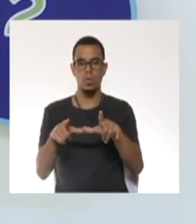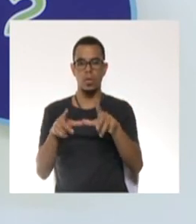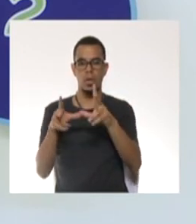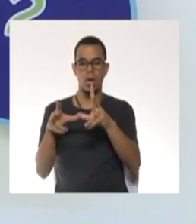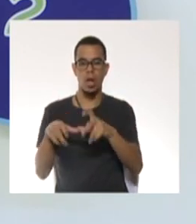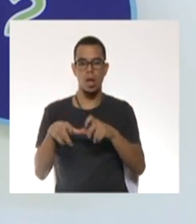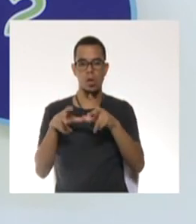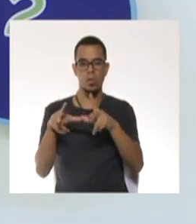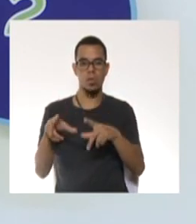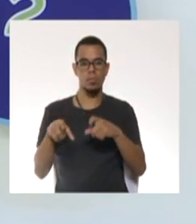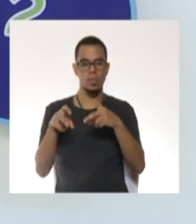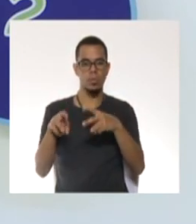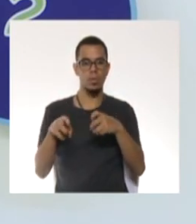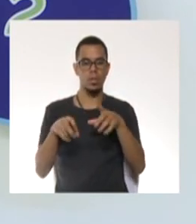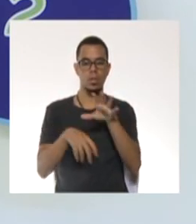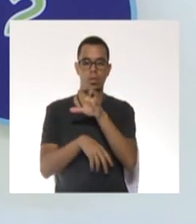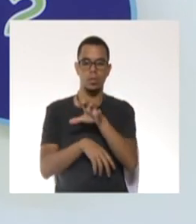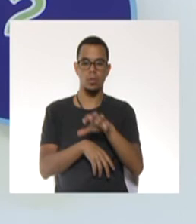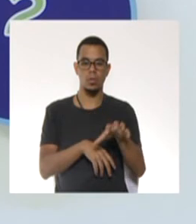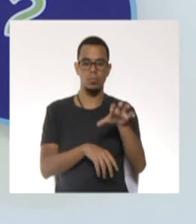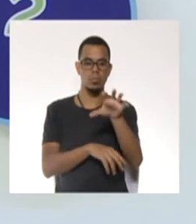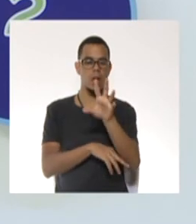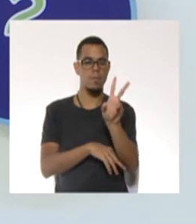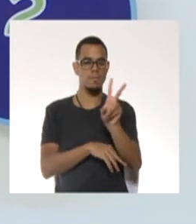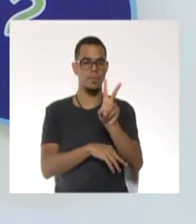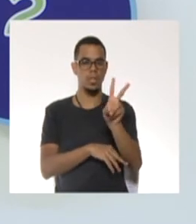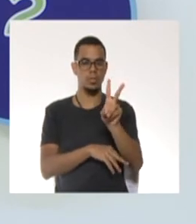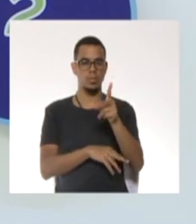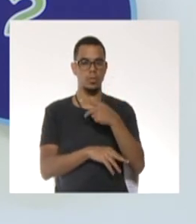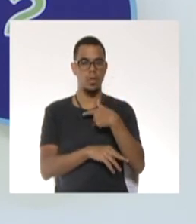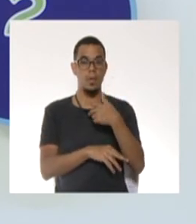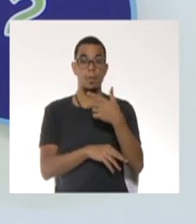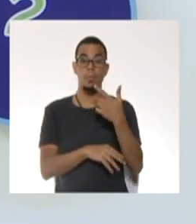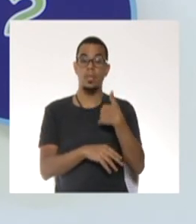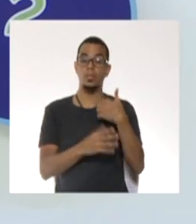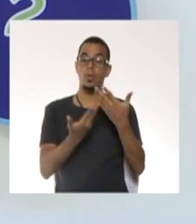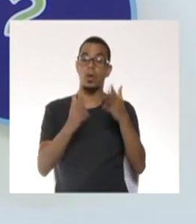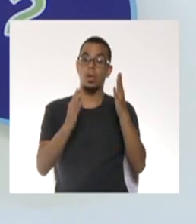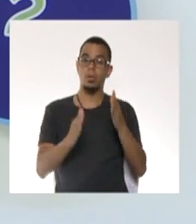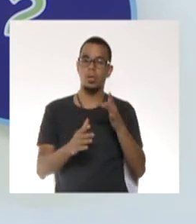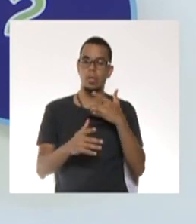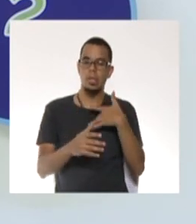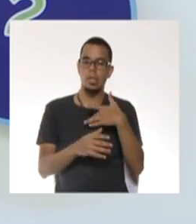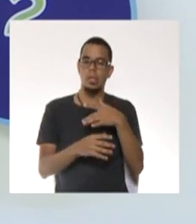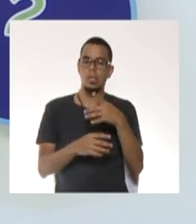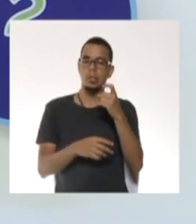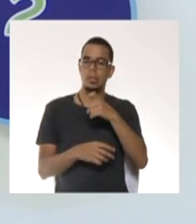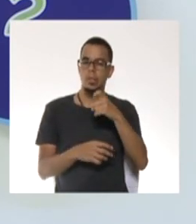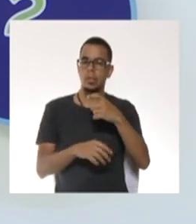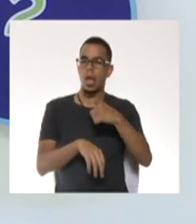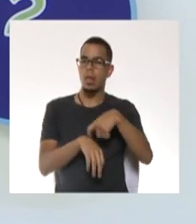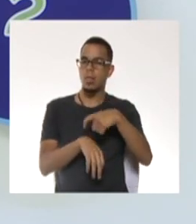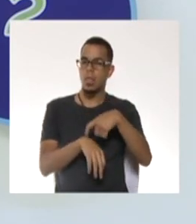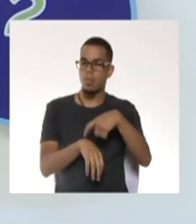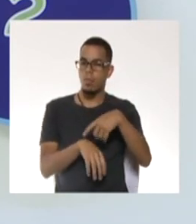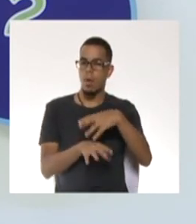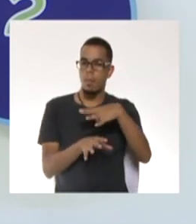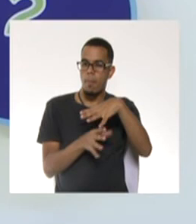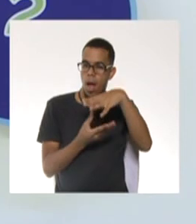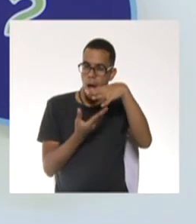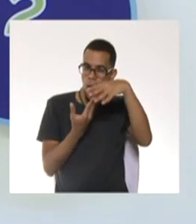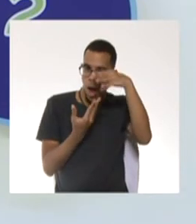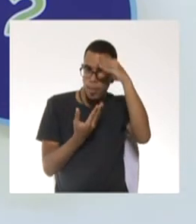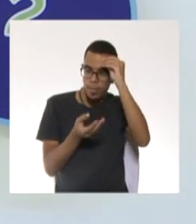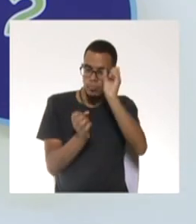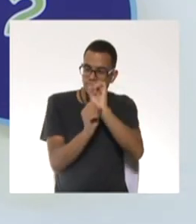En este caso, para aquellos estudiantes que ameriten un poquito más de tiempo para comprender dicha actividad, sugerimos,